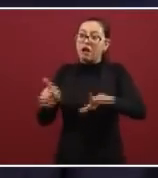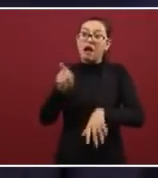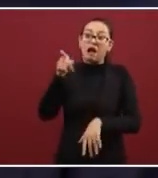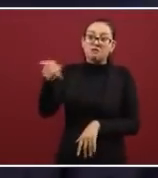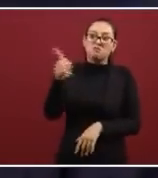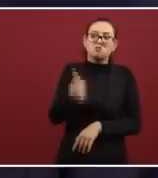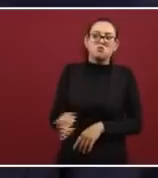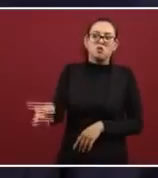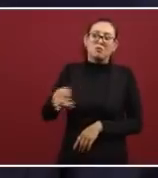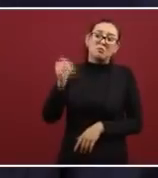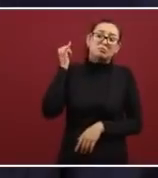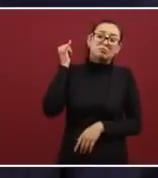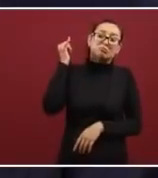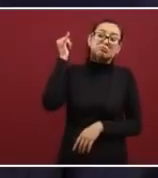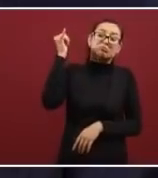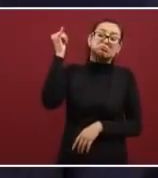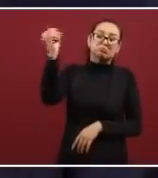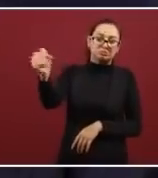abandonados